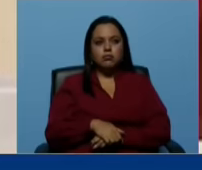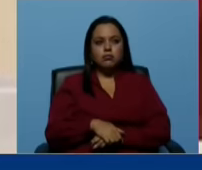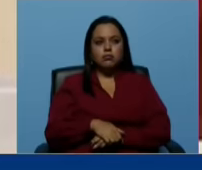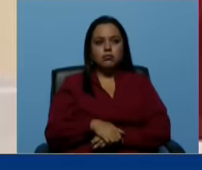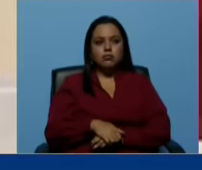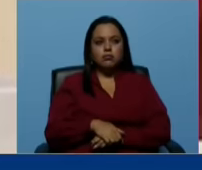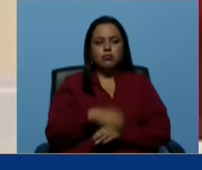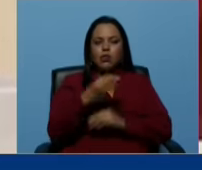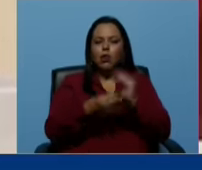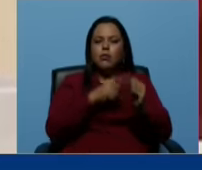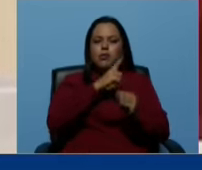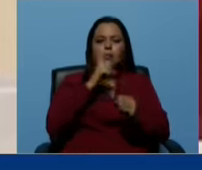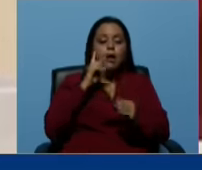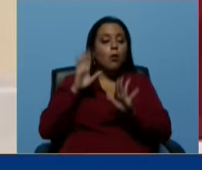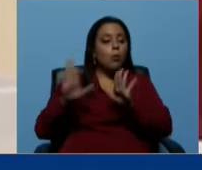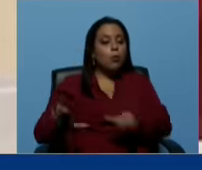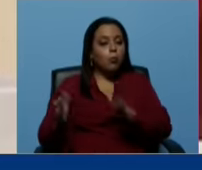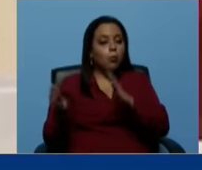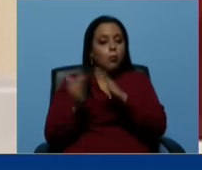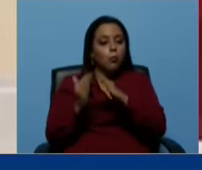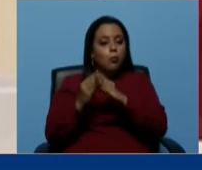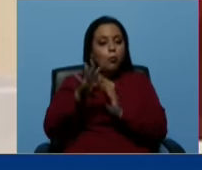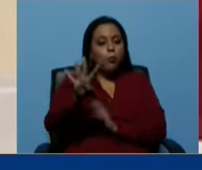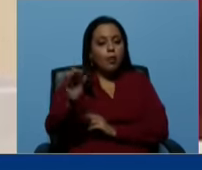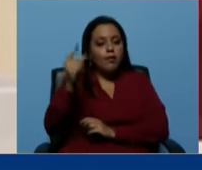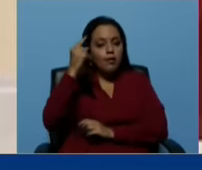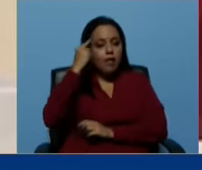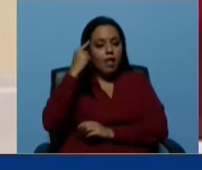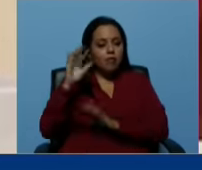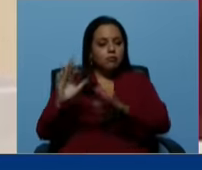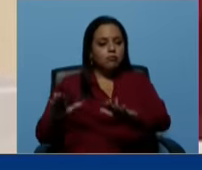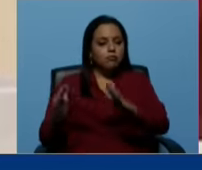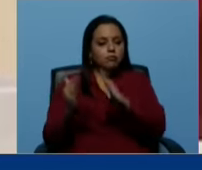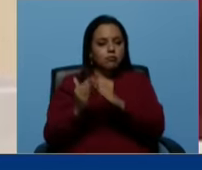¿cómo es que llamaban? La cuarentena, ¿verdad?